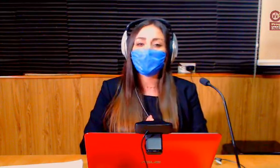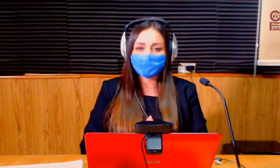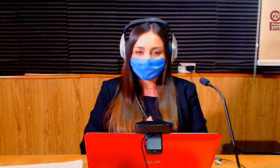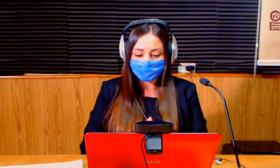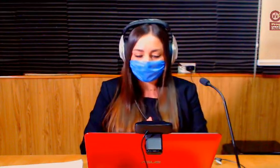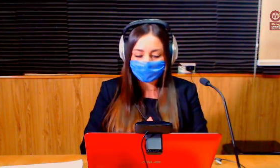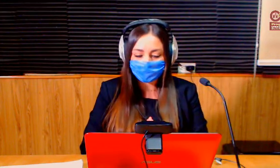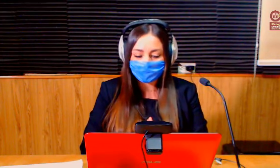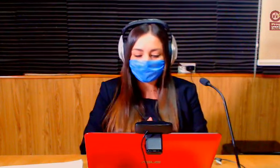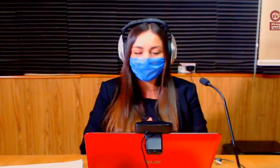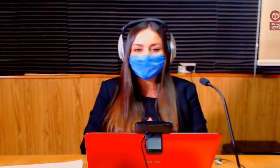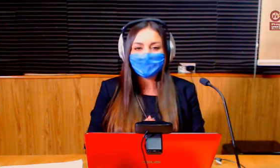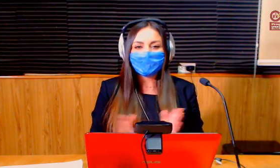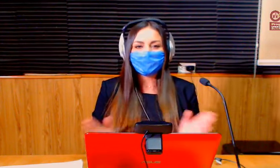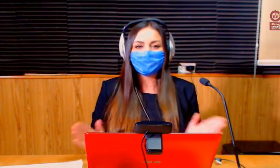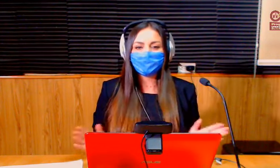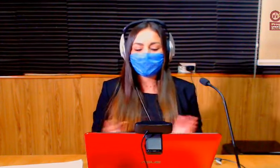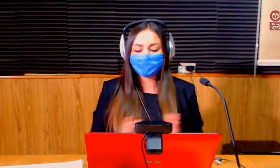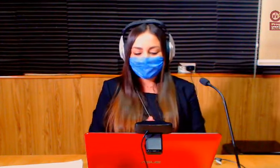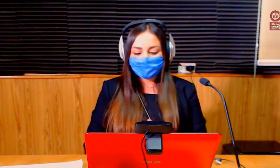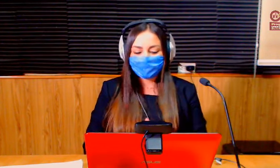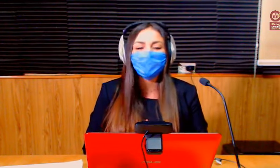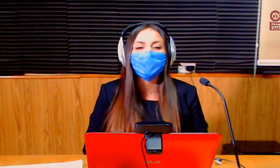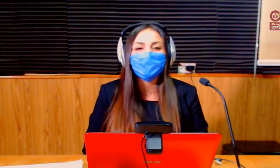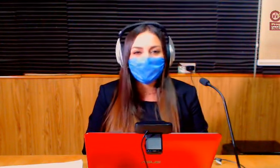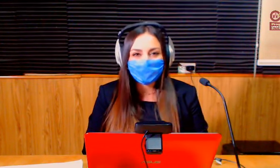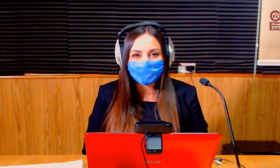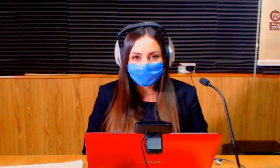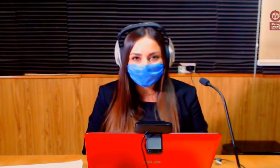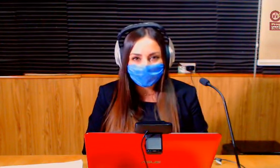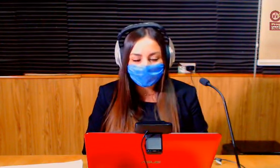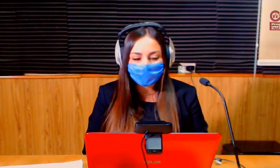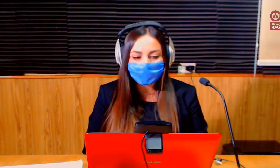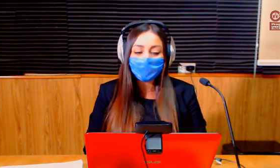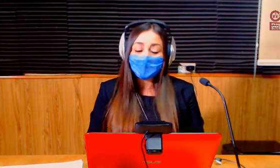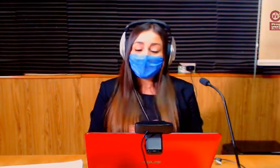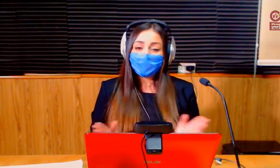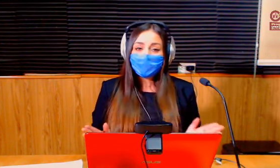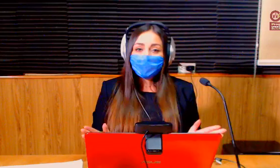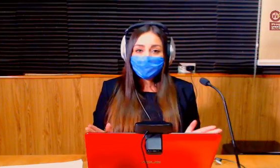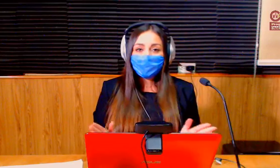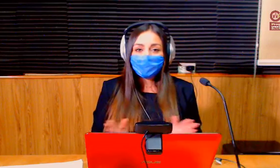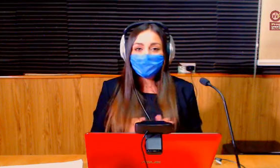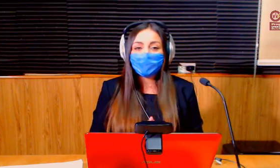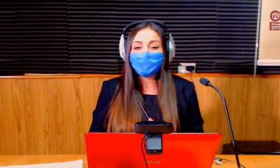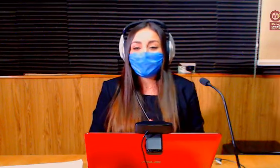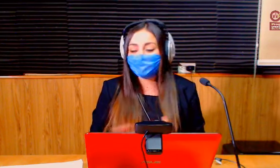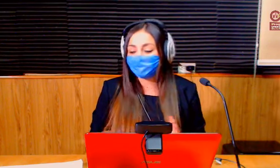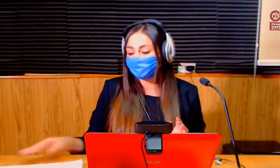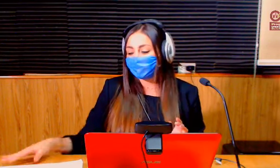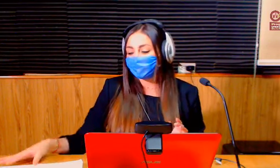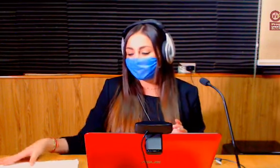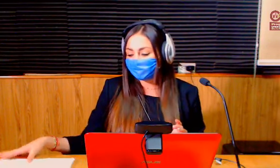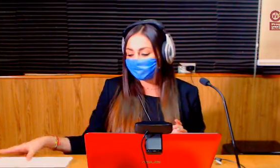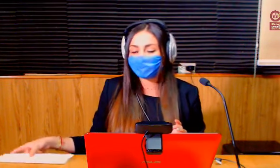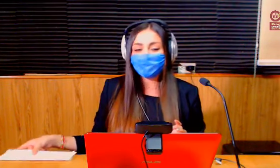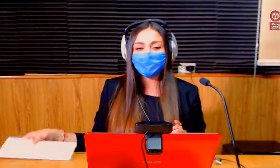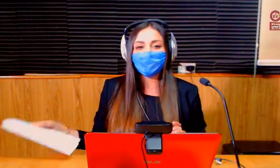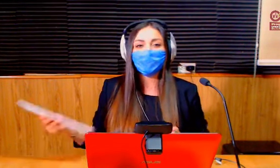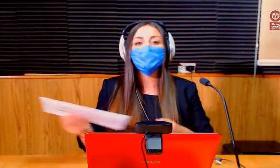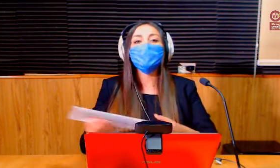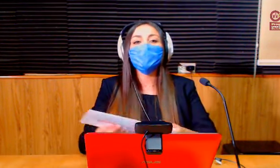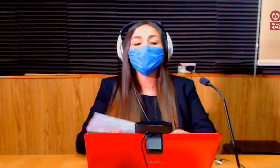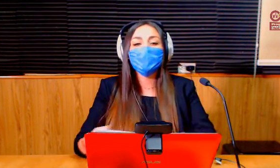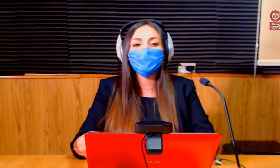transmisión completamente en vivo de este lunes 13 de julio 2020. Y el día de hoy también tenemos invitados en